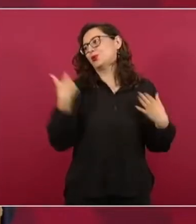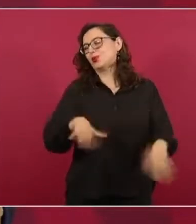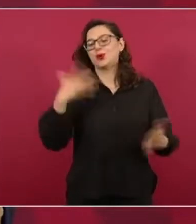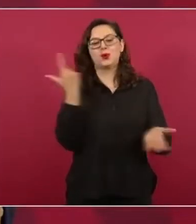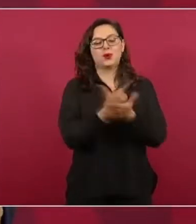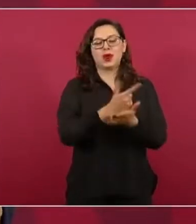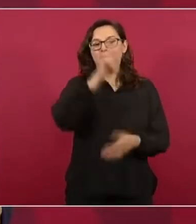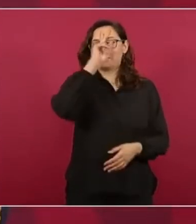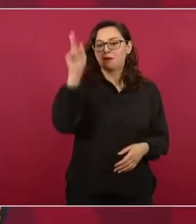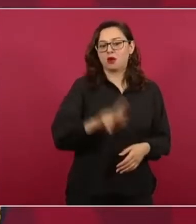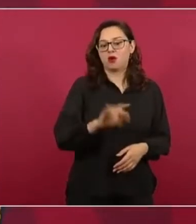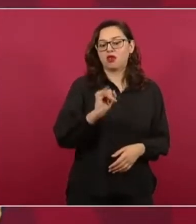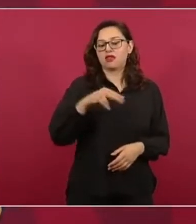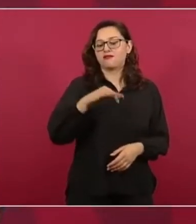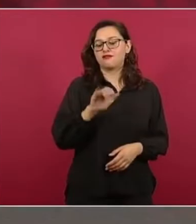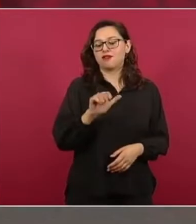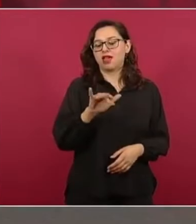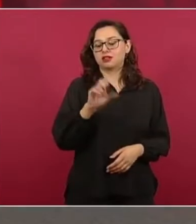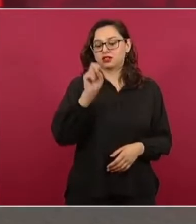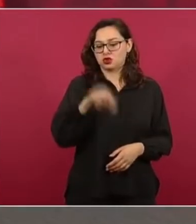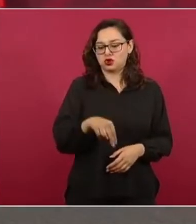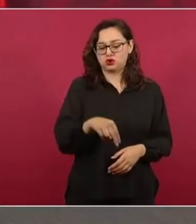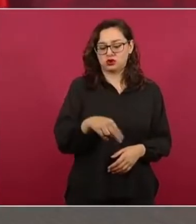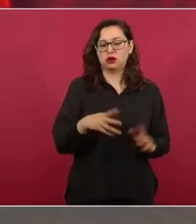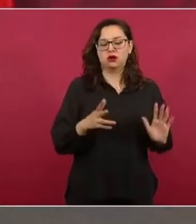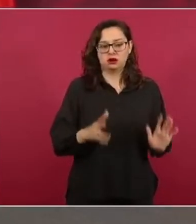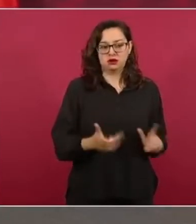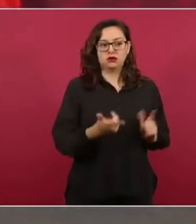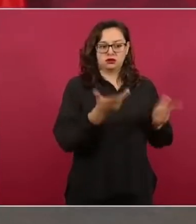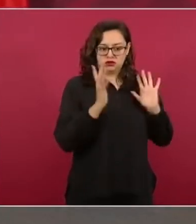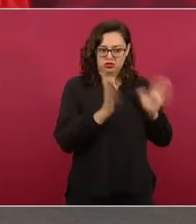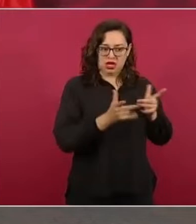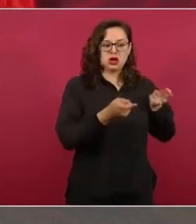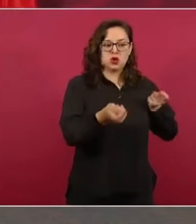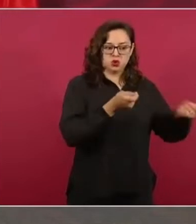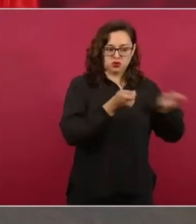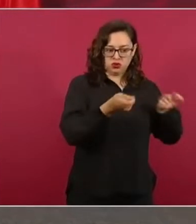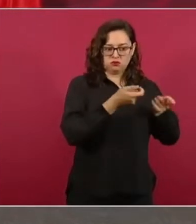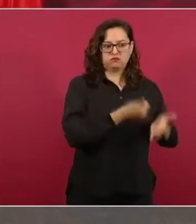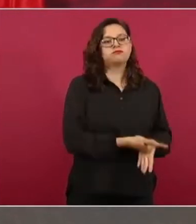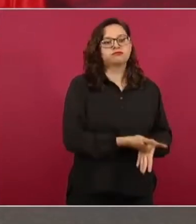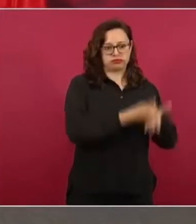Eso nos ha ayudado, pero necesitamos también